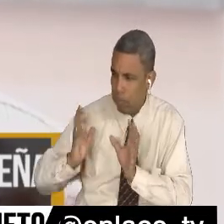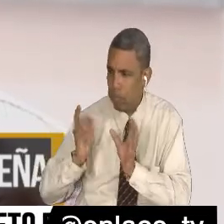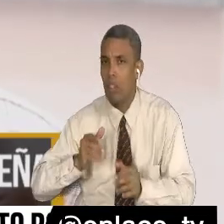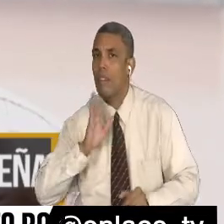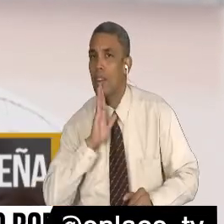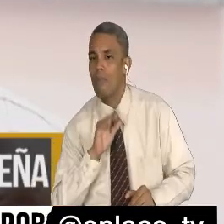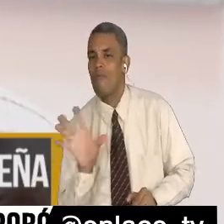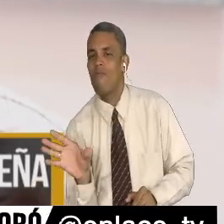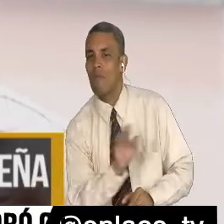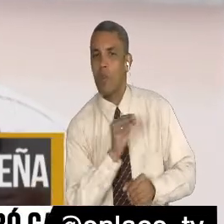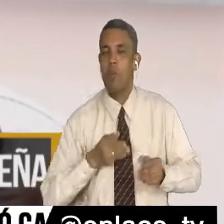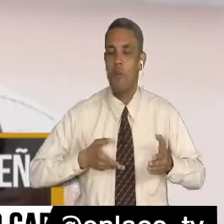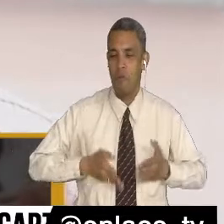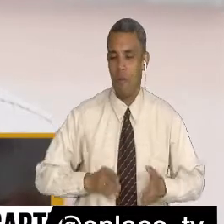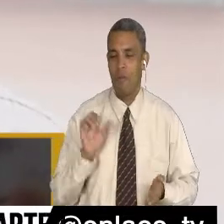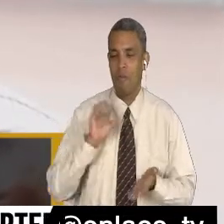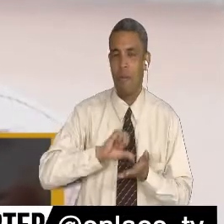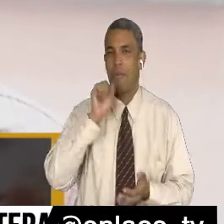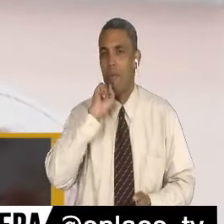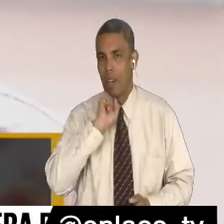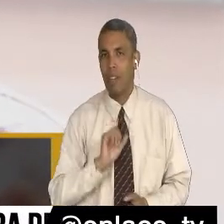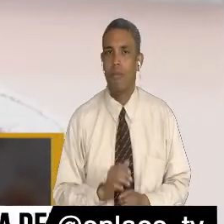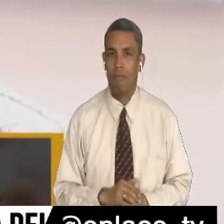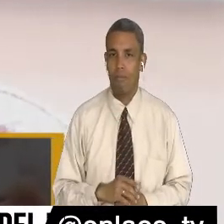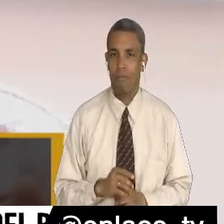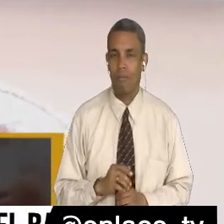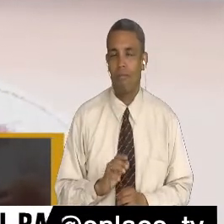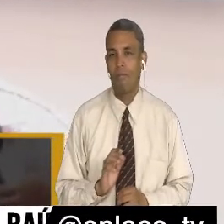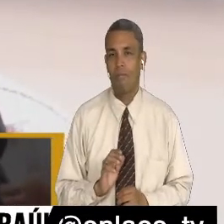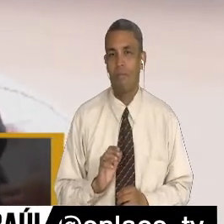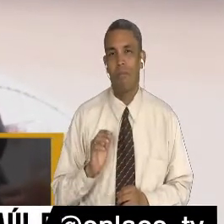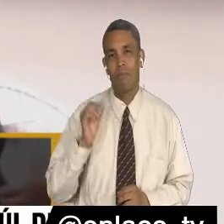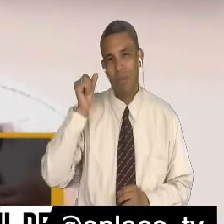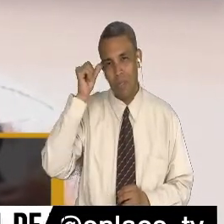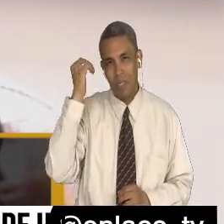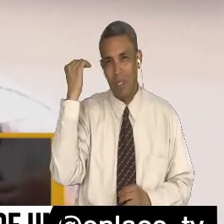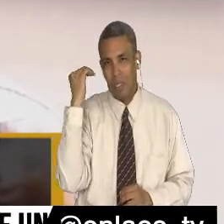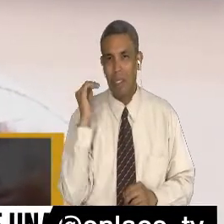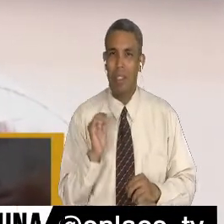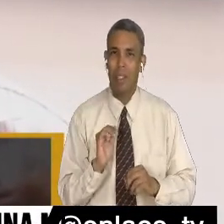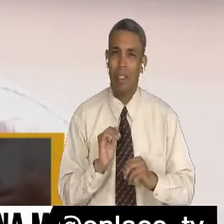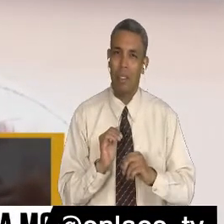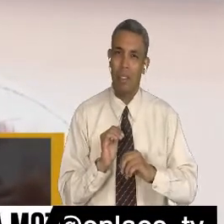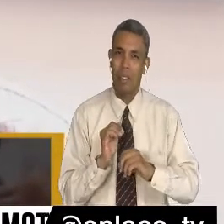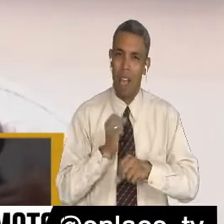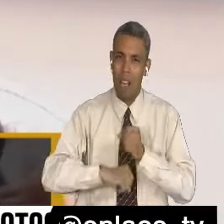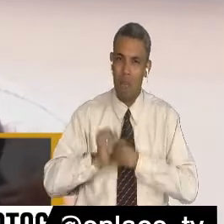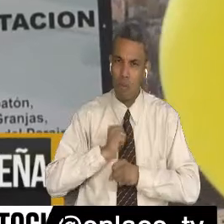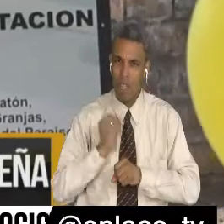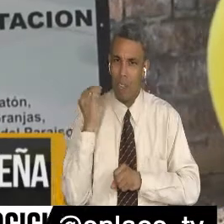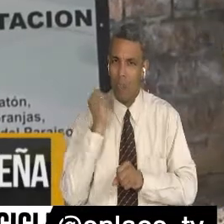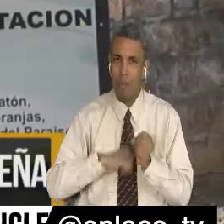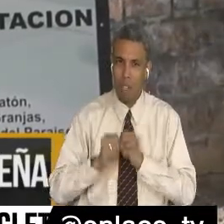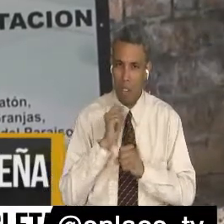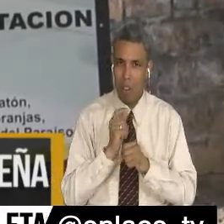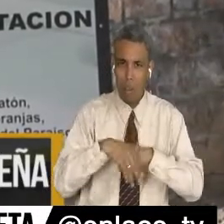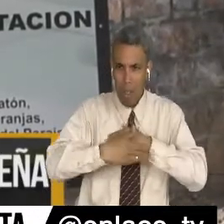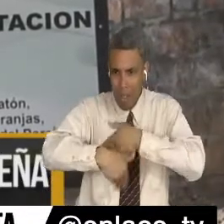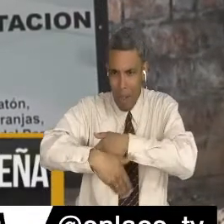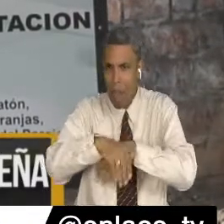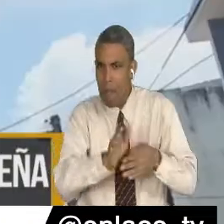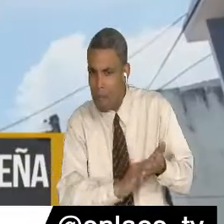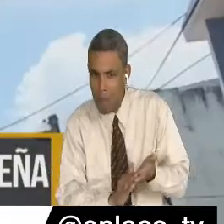a ser barranqueña, igual como se ejecutó en las 59 vías que terminamos en la primera etapa. La próxima semana